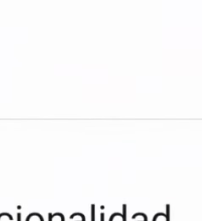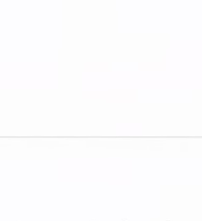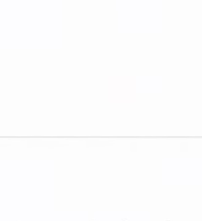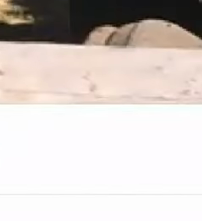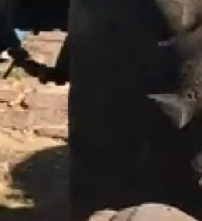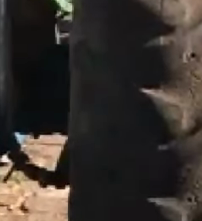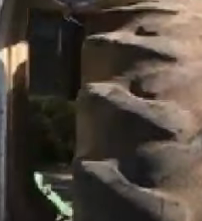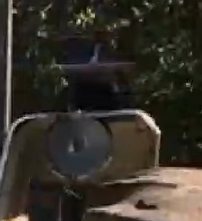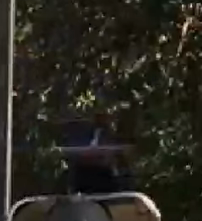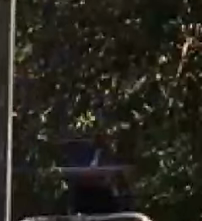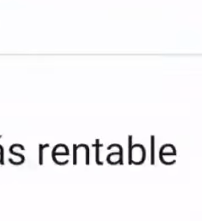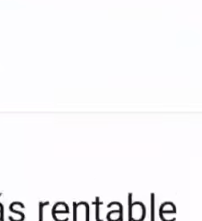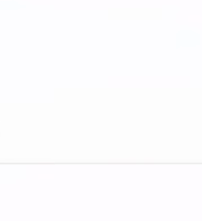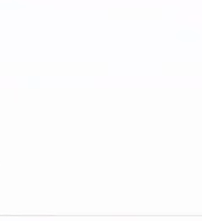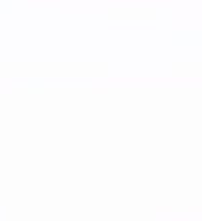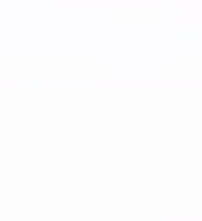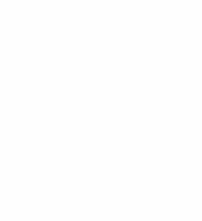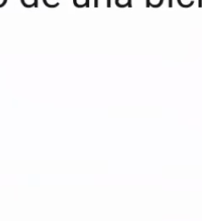atención.